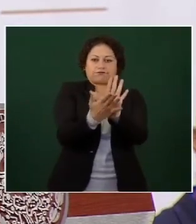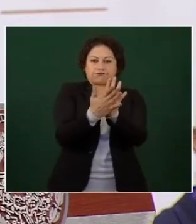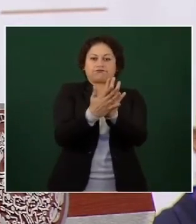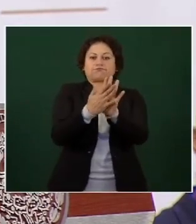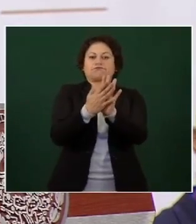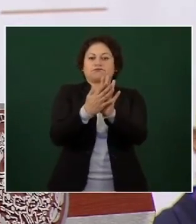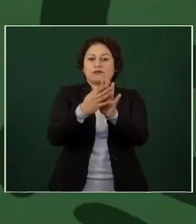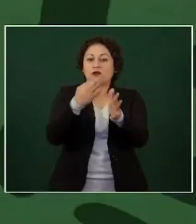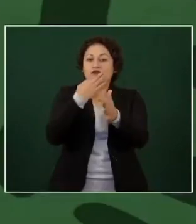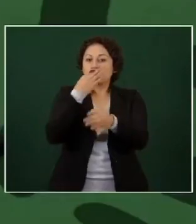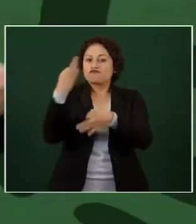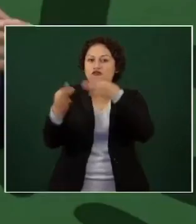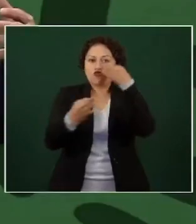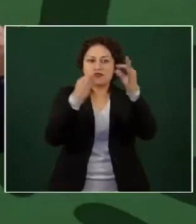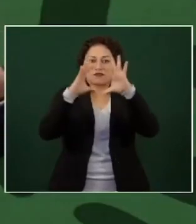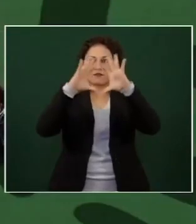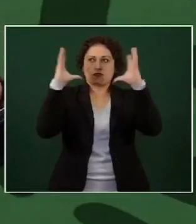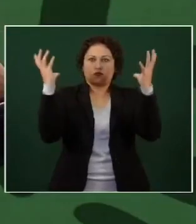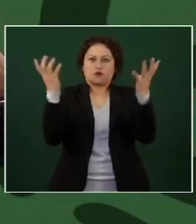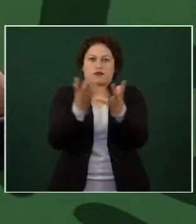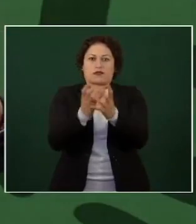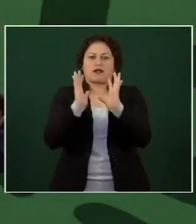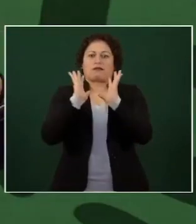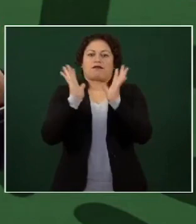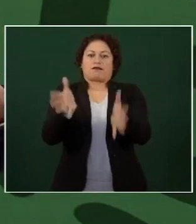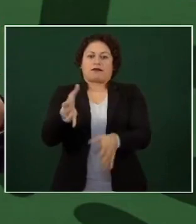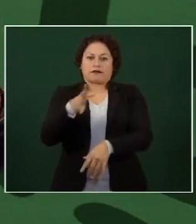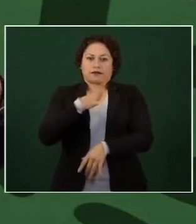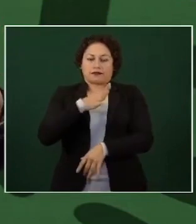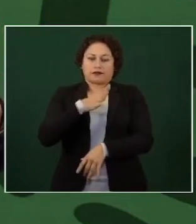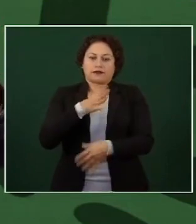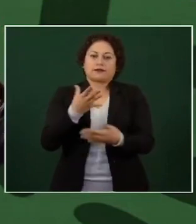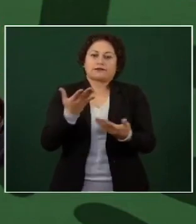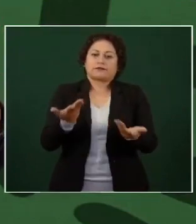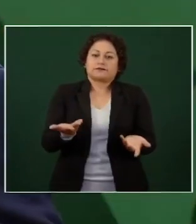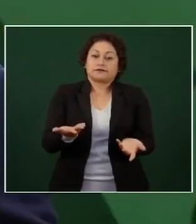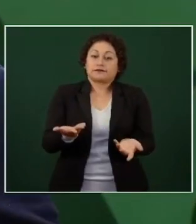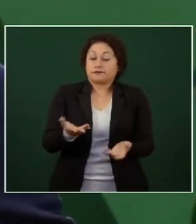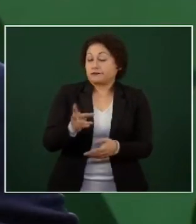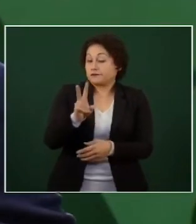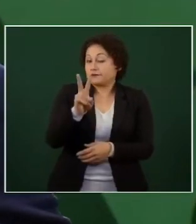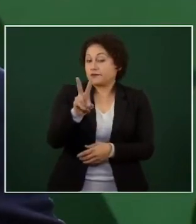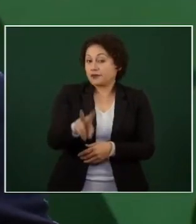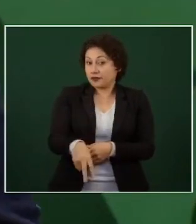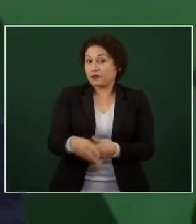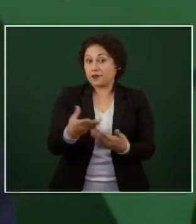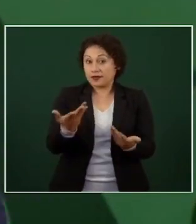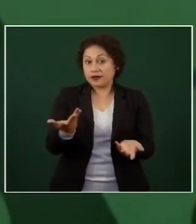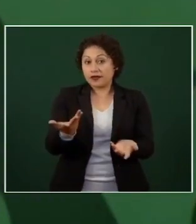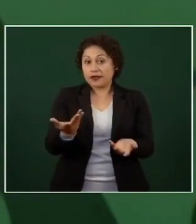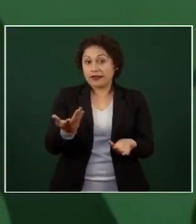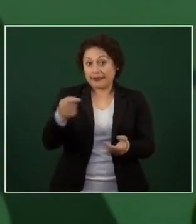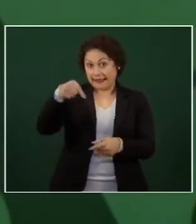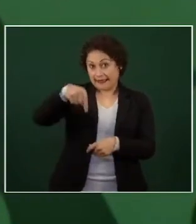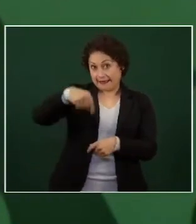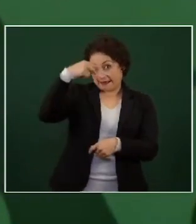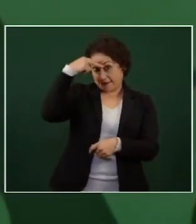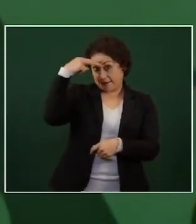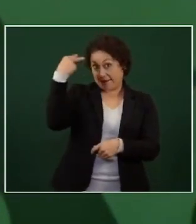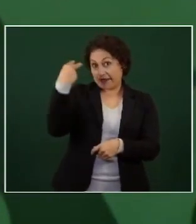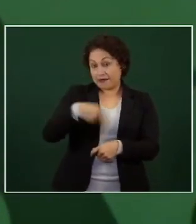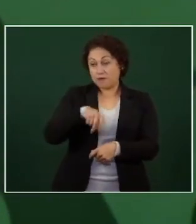mundial. Aquí es donde se resistían los medios a informar,